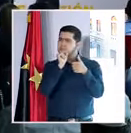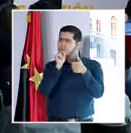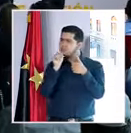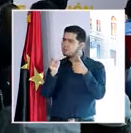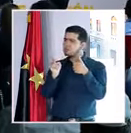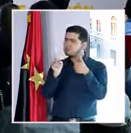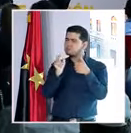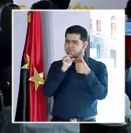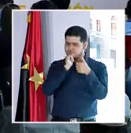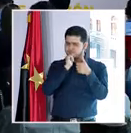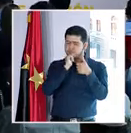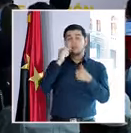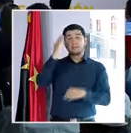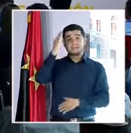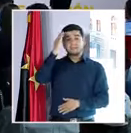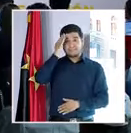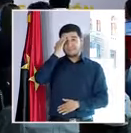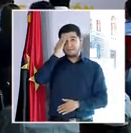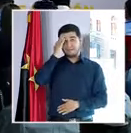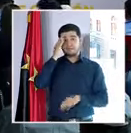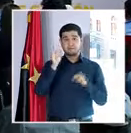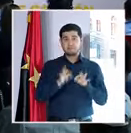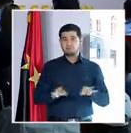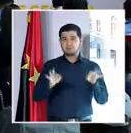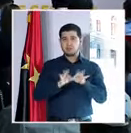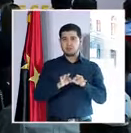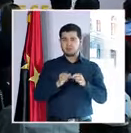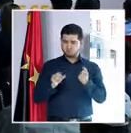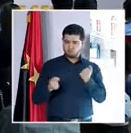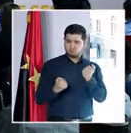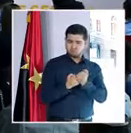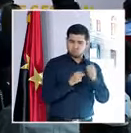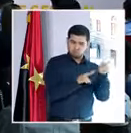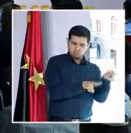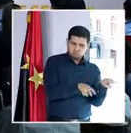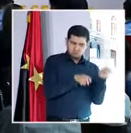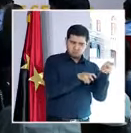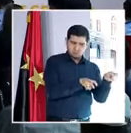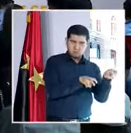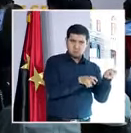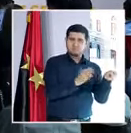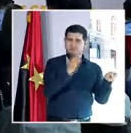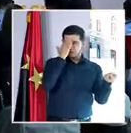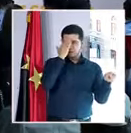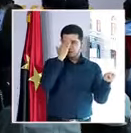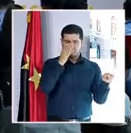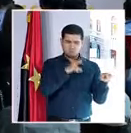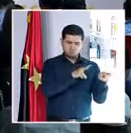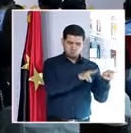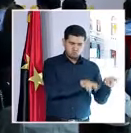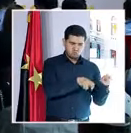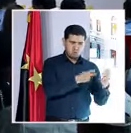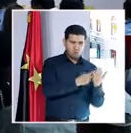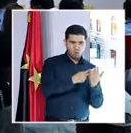teniendo en cuenta la importancia de apoyar el agro, ¿se les compra con los campesinos de cada municipio los